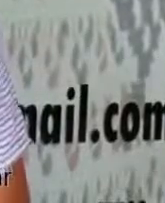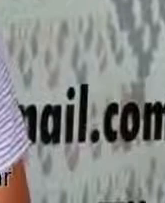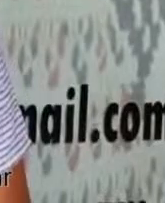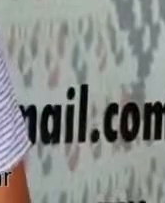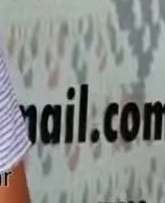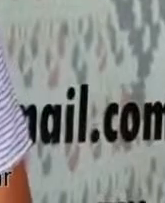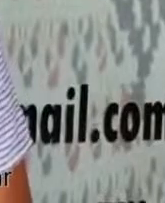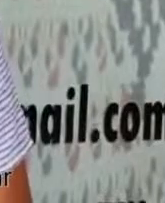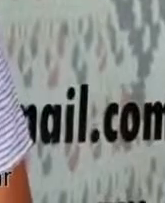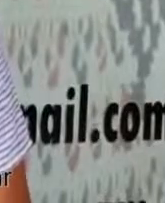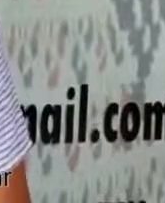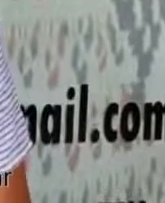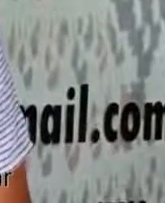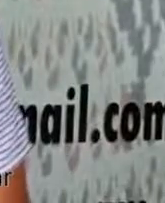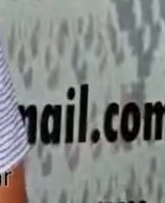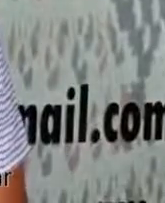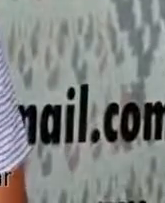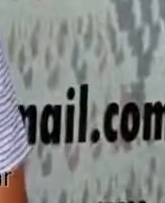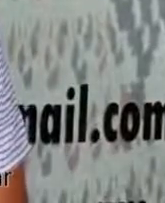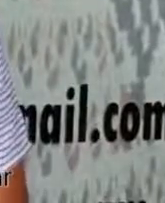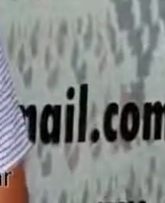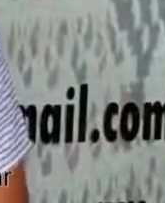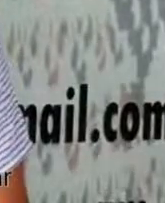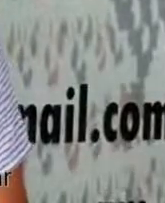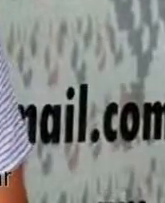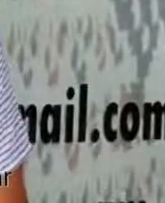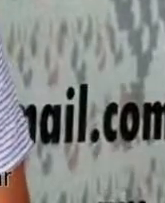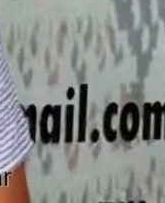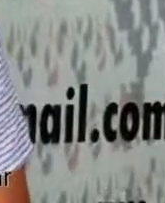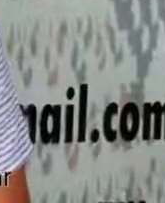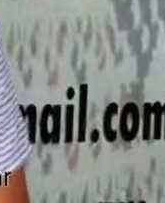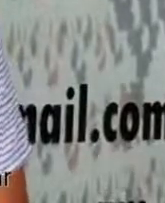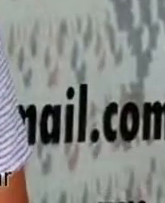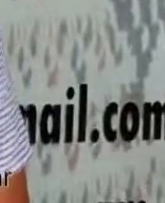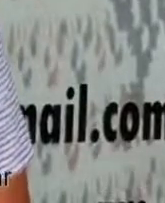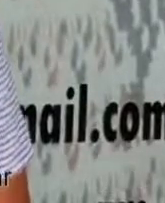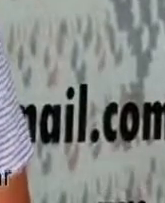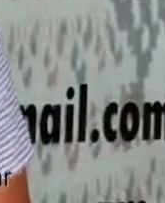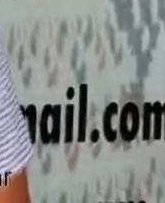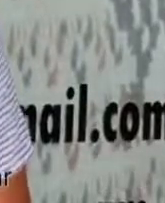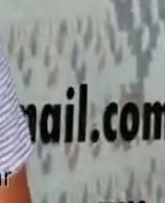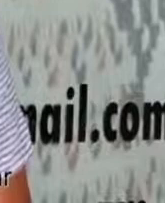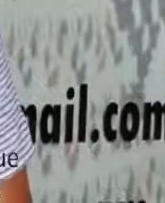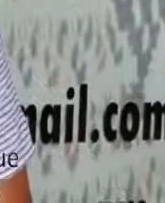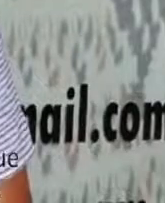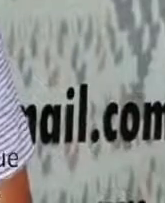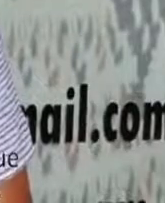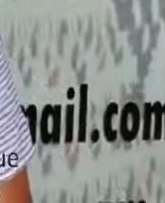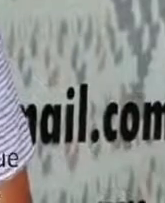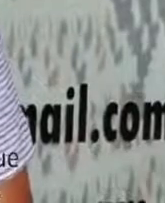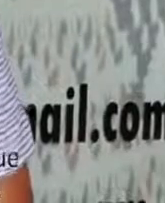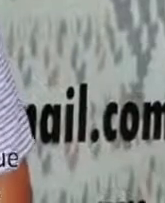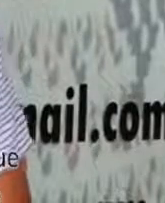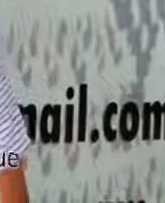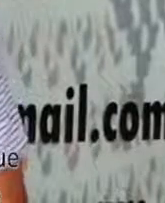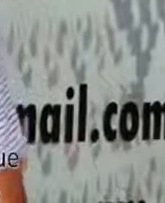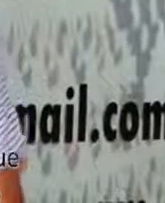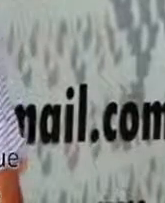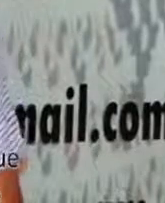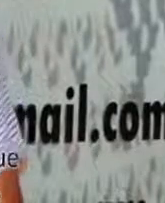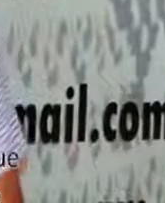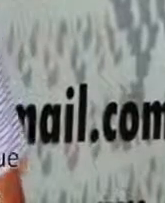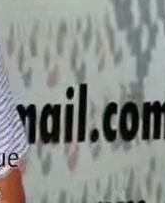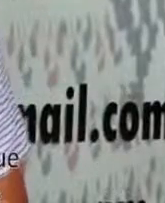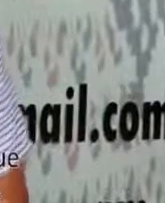chije ahu, naknawanam ohm, chije at shab, manyahtiwi ku unak, nagrukalik, chije tsaplak